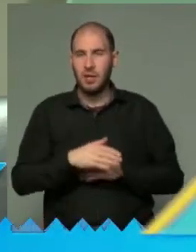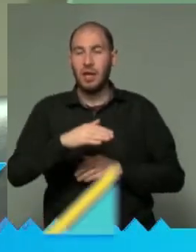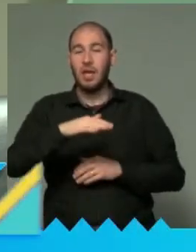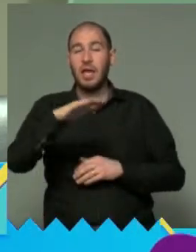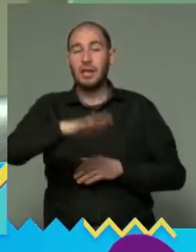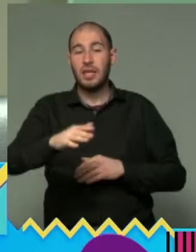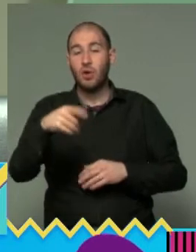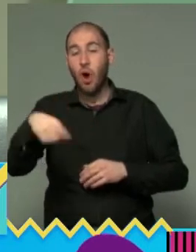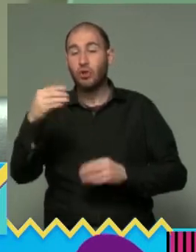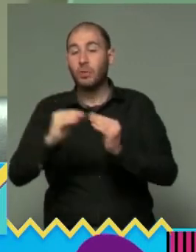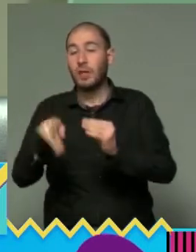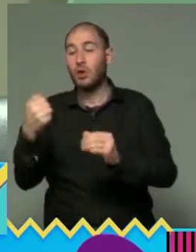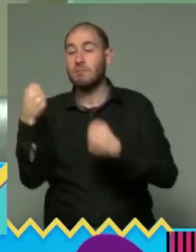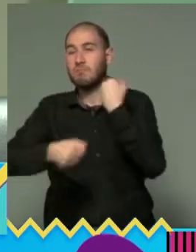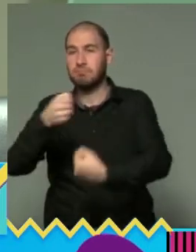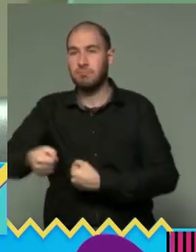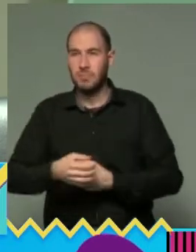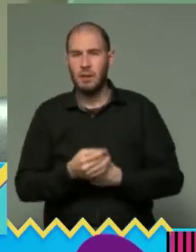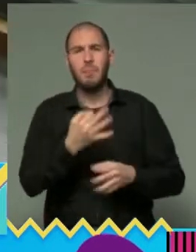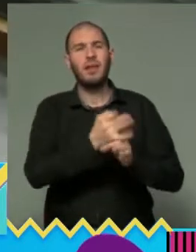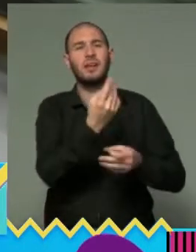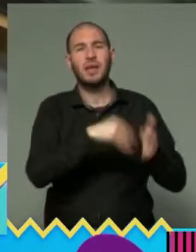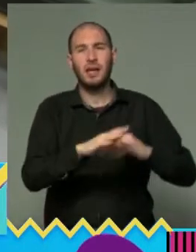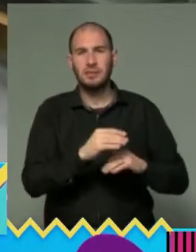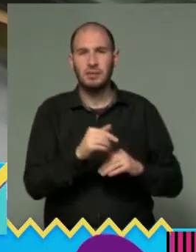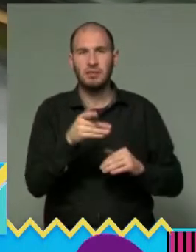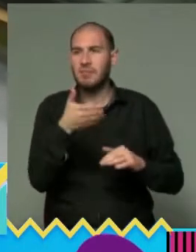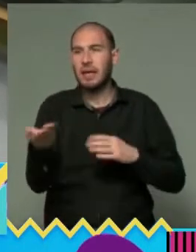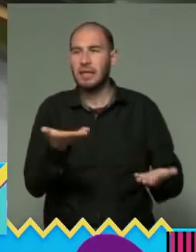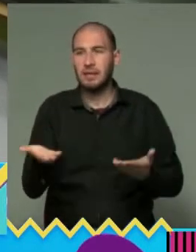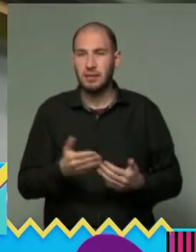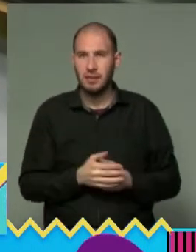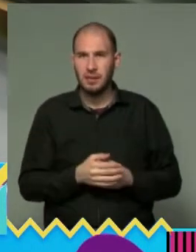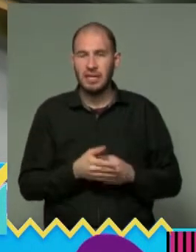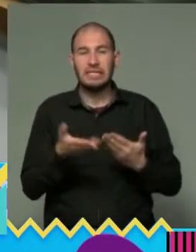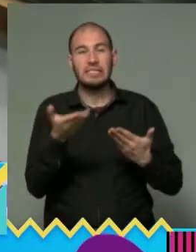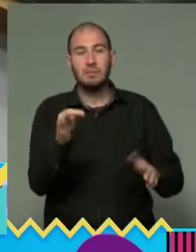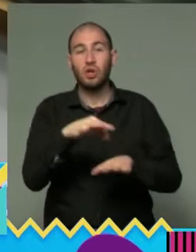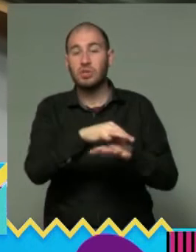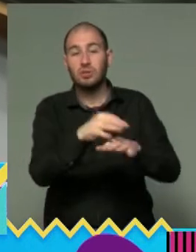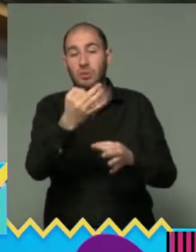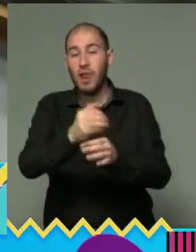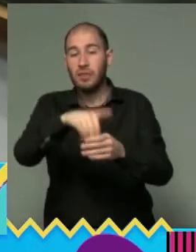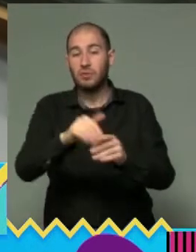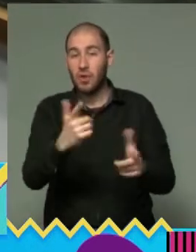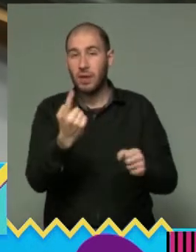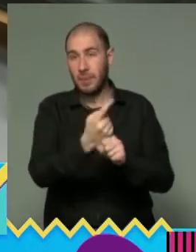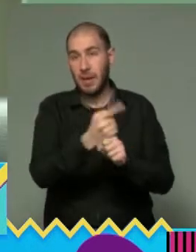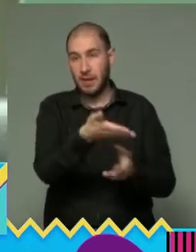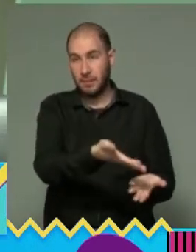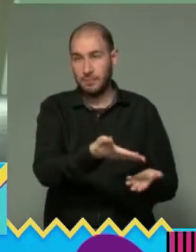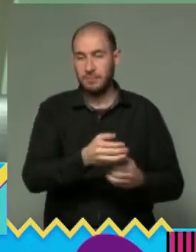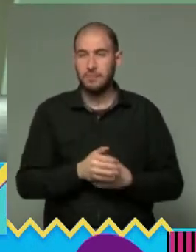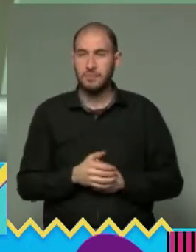otros compañeros, tiene una serie de problemas, ¿no? ¿Qué hace la maestra? ¿A quién tiene que recurrir? No tiene un servicio de orientación en la escuela, en primaria,